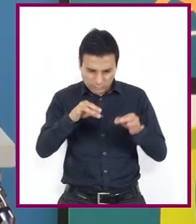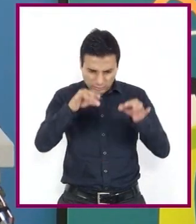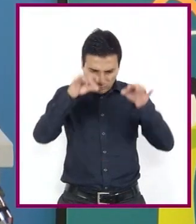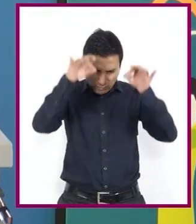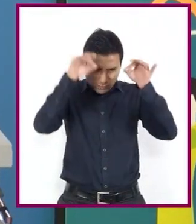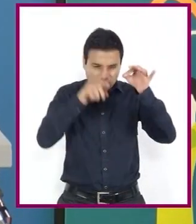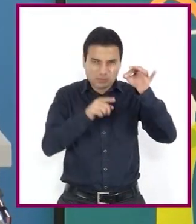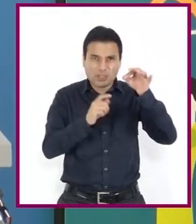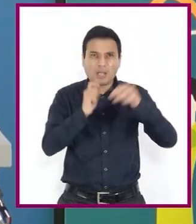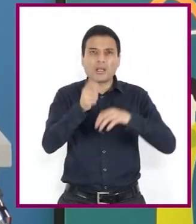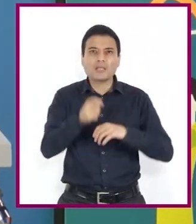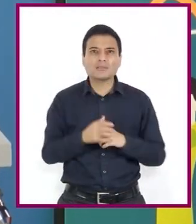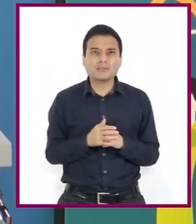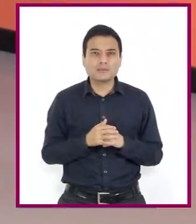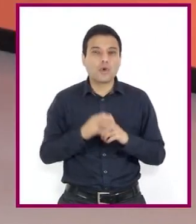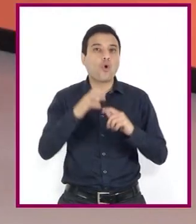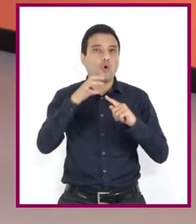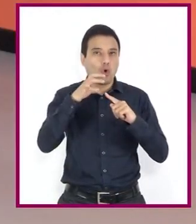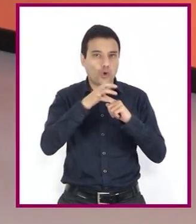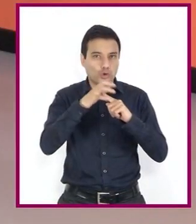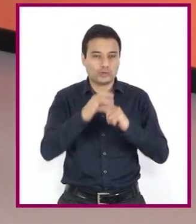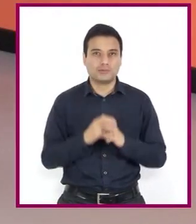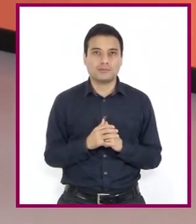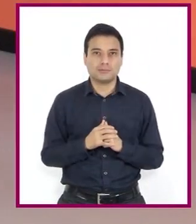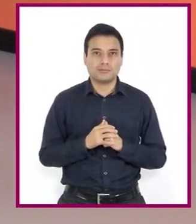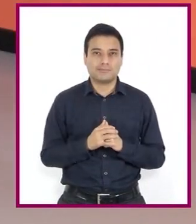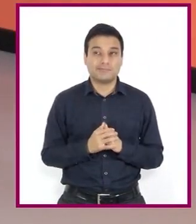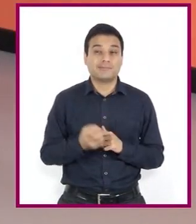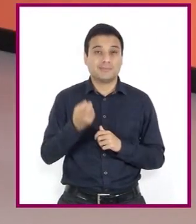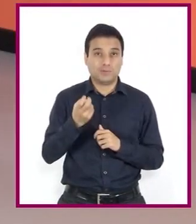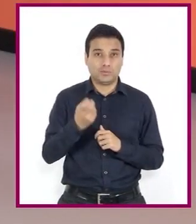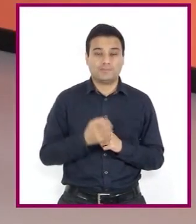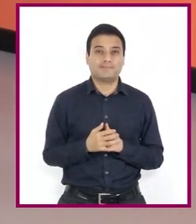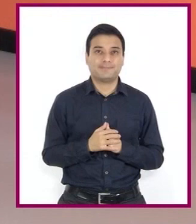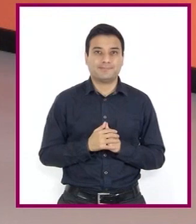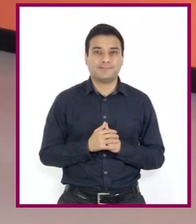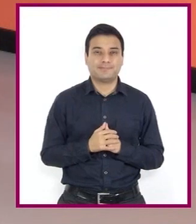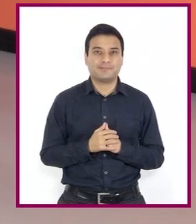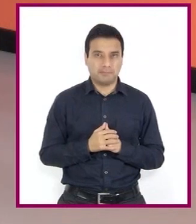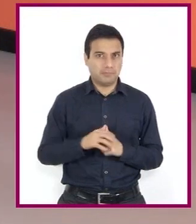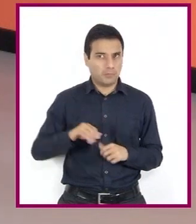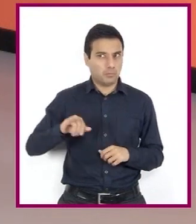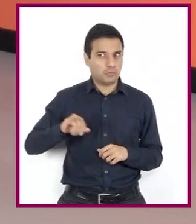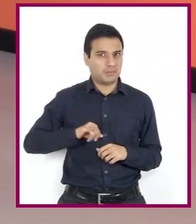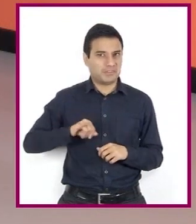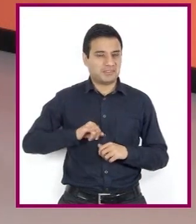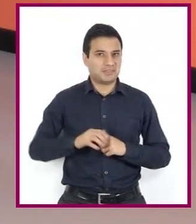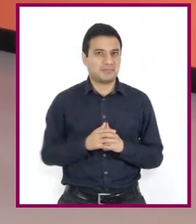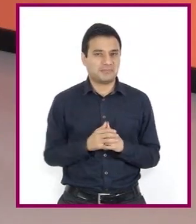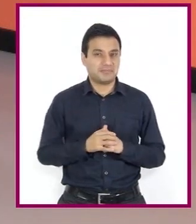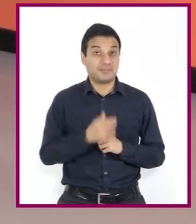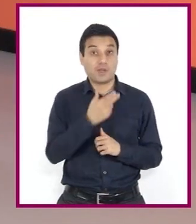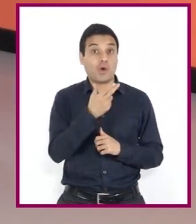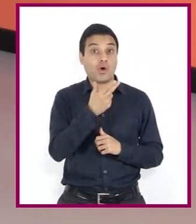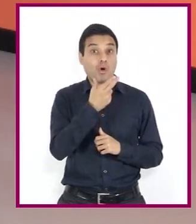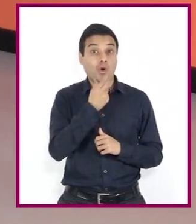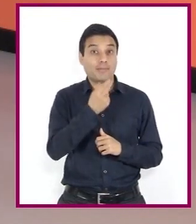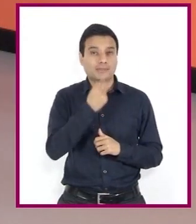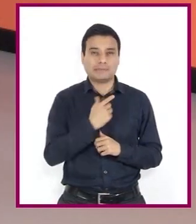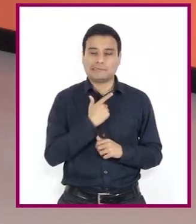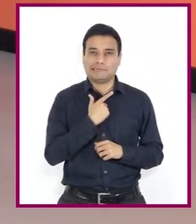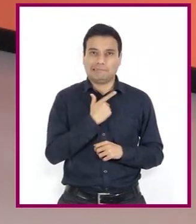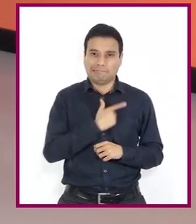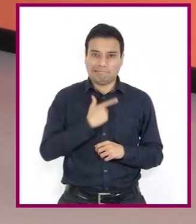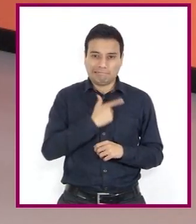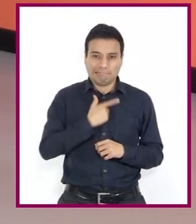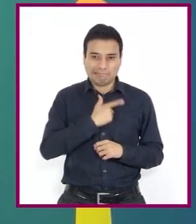lo referente a los hongos. Efectivamente, pero es muy interesante saber que Fleming le apasionó investigar